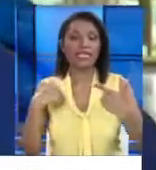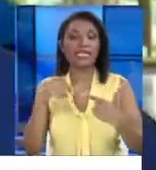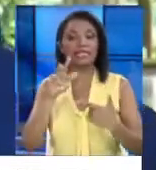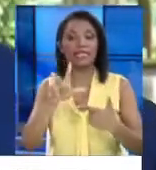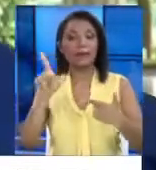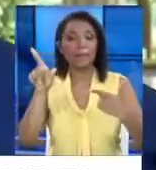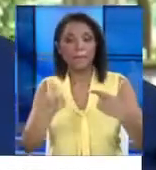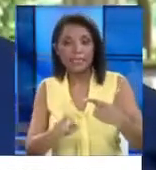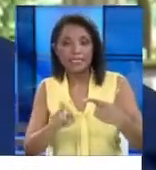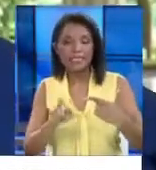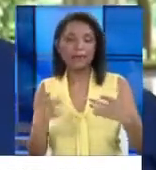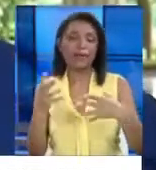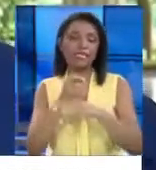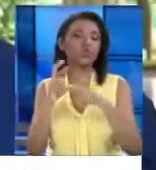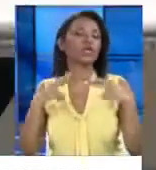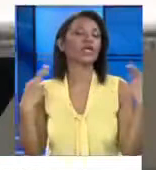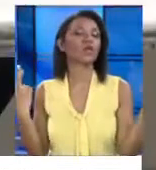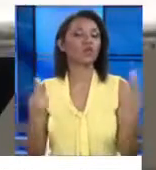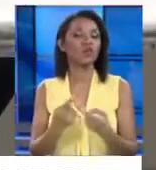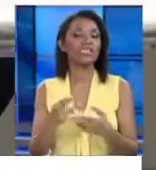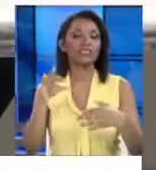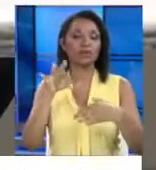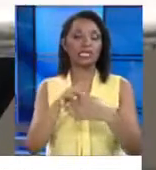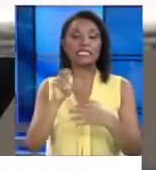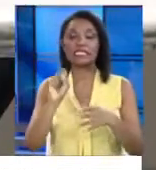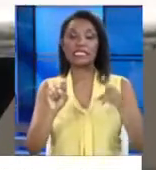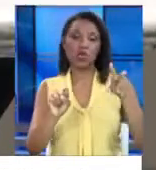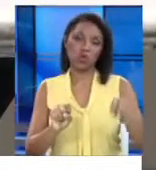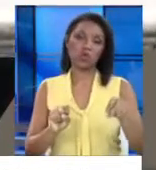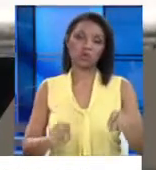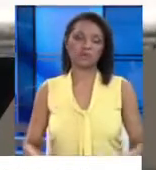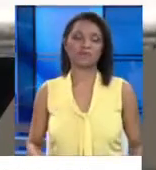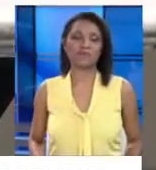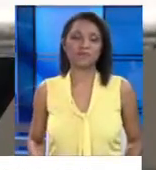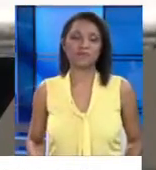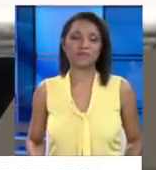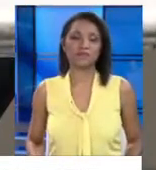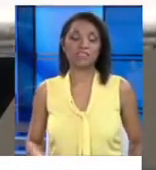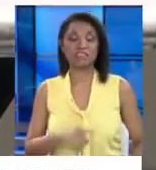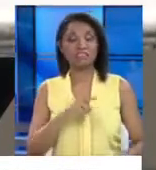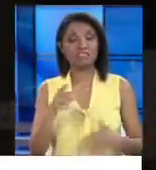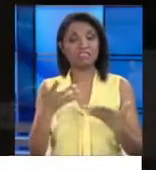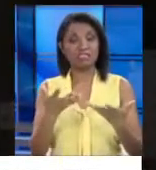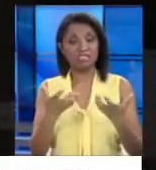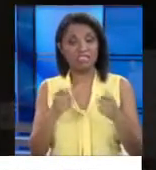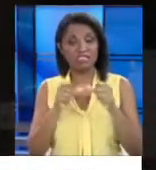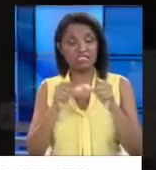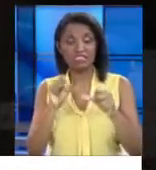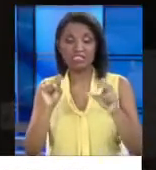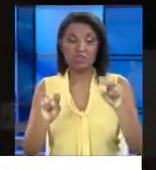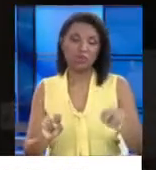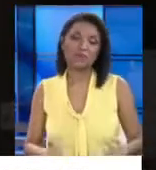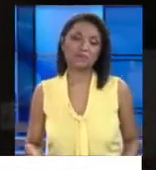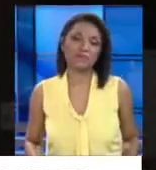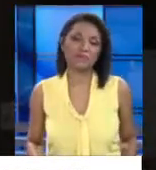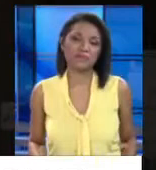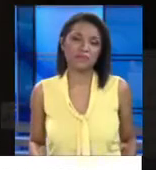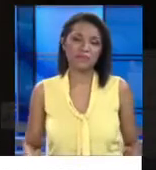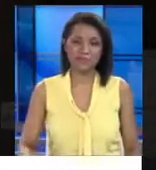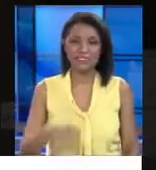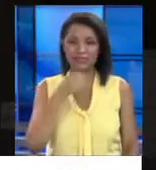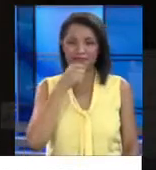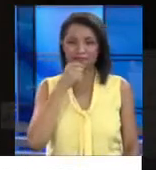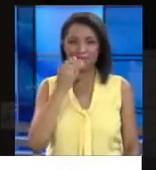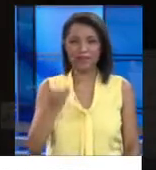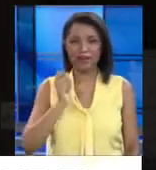un referéndum en donde se va a votar sí o no, si se quiere que se mantenga el alcalde o no se quiere que se mantenga. Bien, han sido las